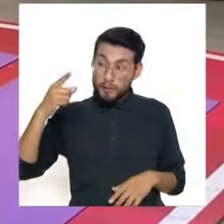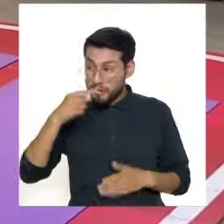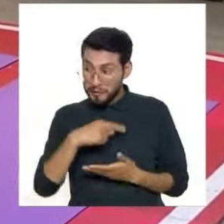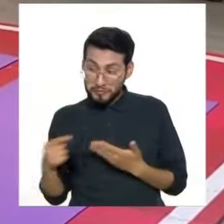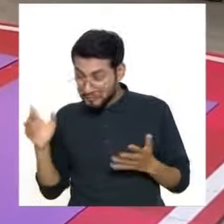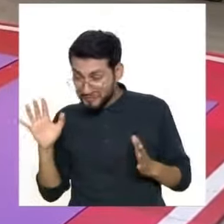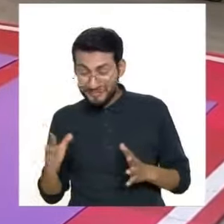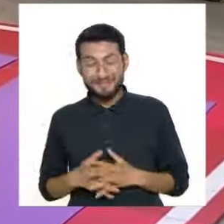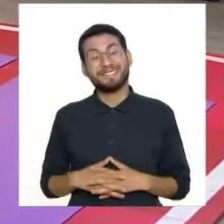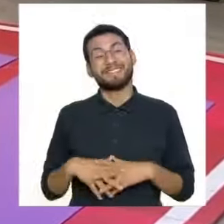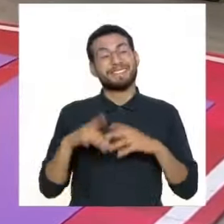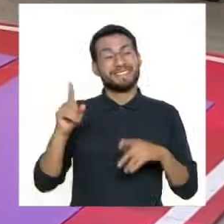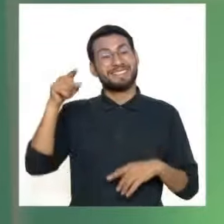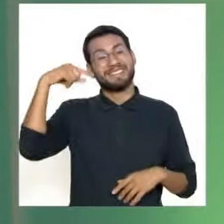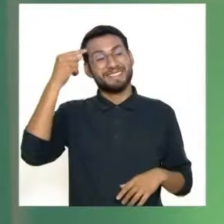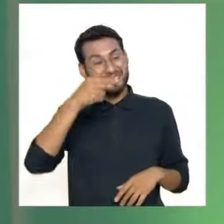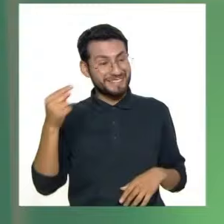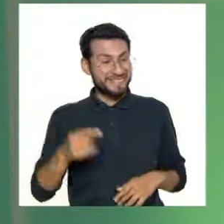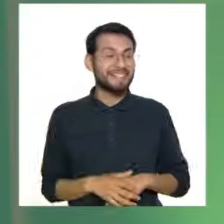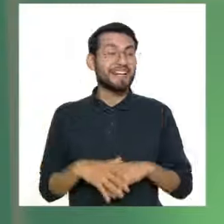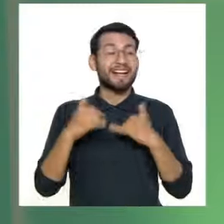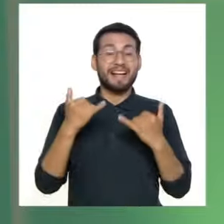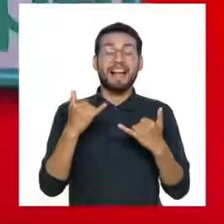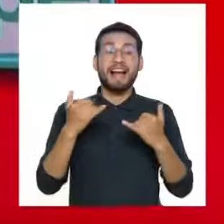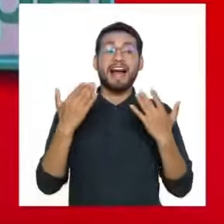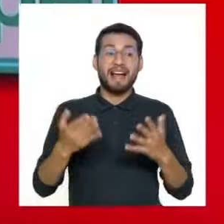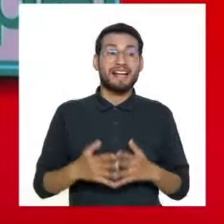próxima semana Claro que